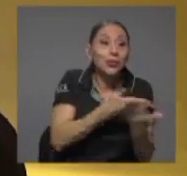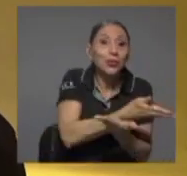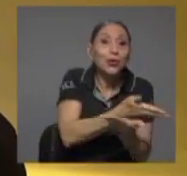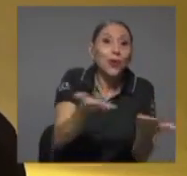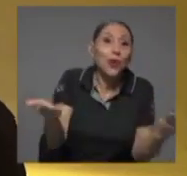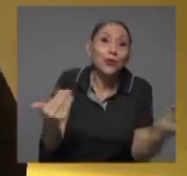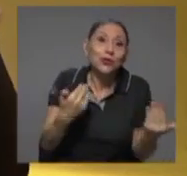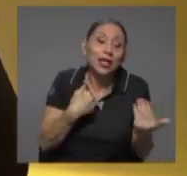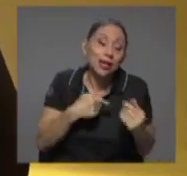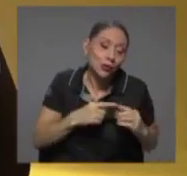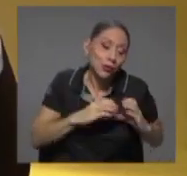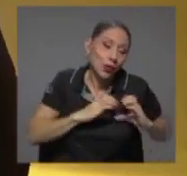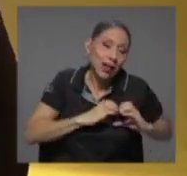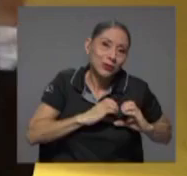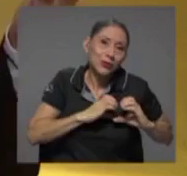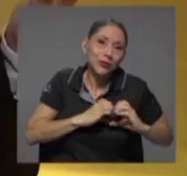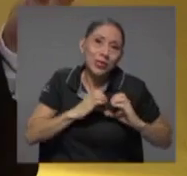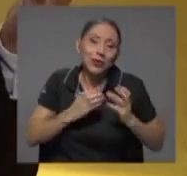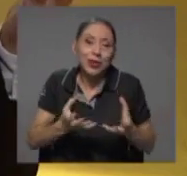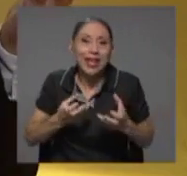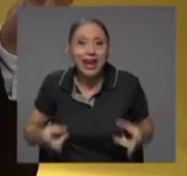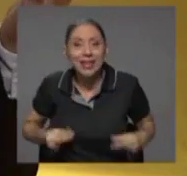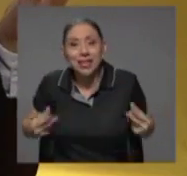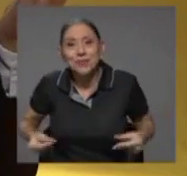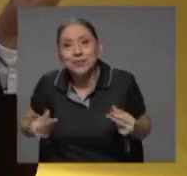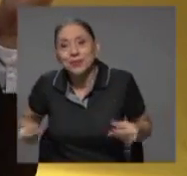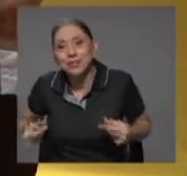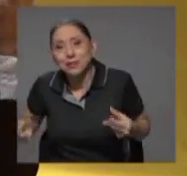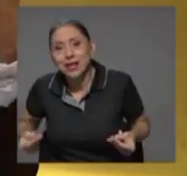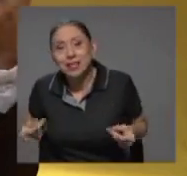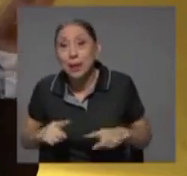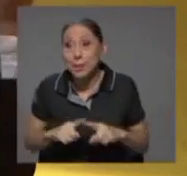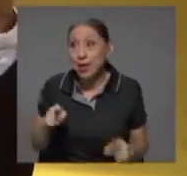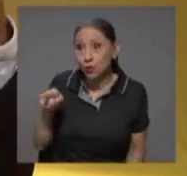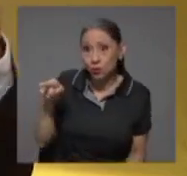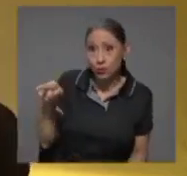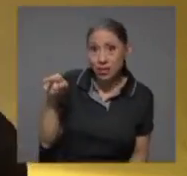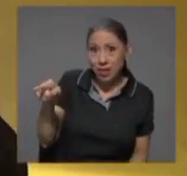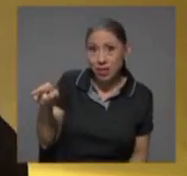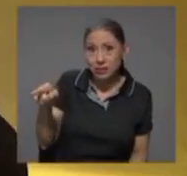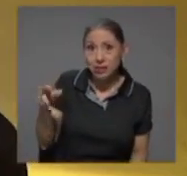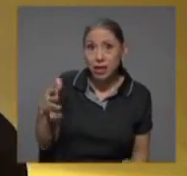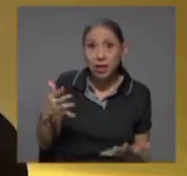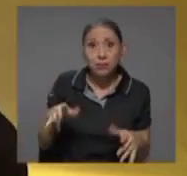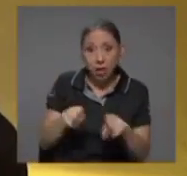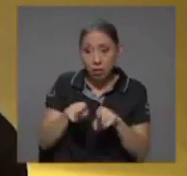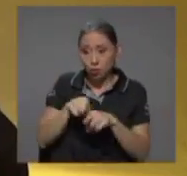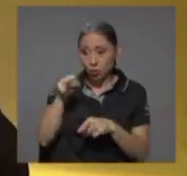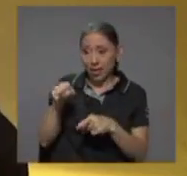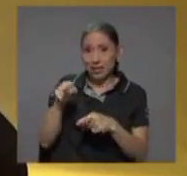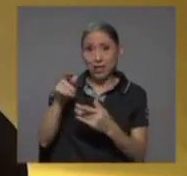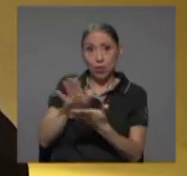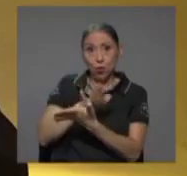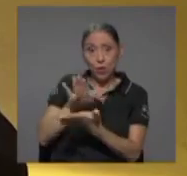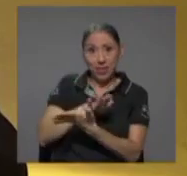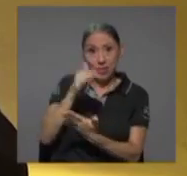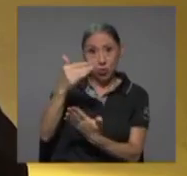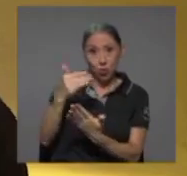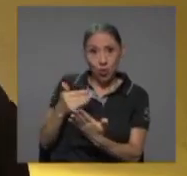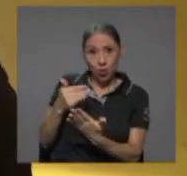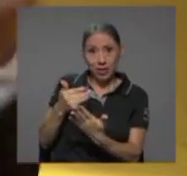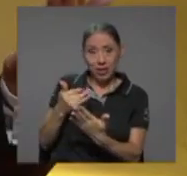más y más, pero ustedes, incluso este documento que estamos comentando,